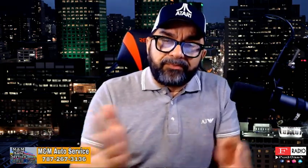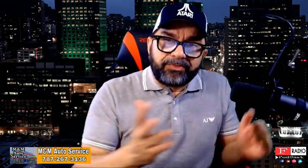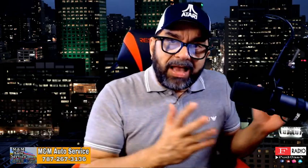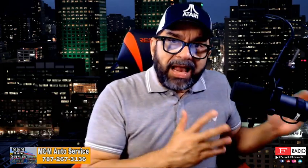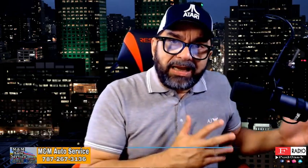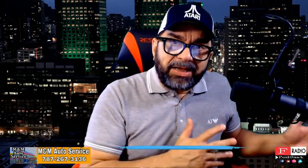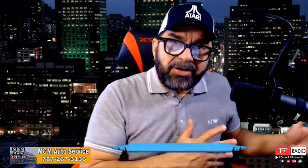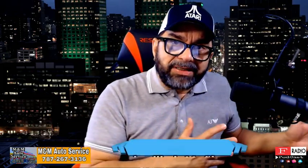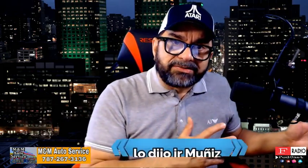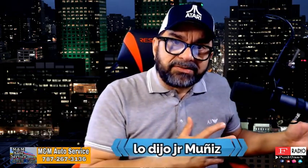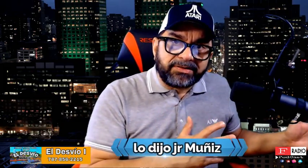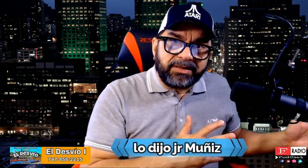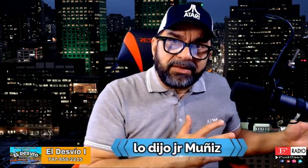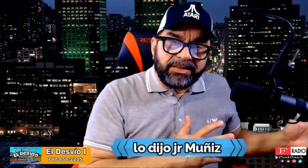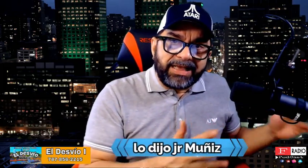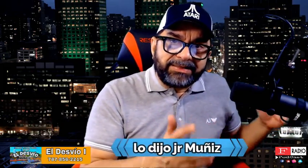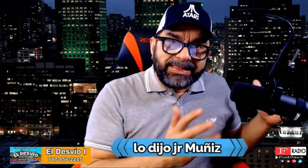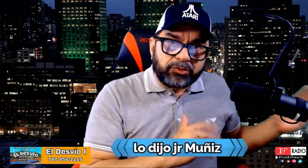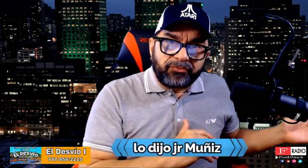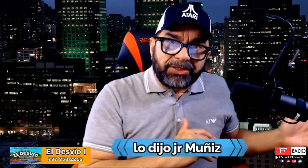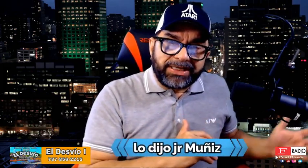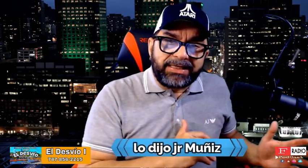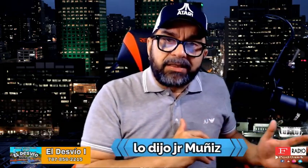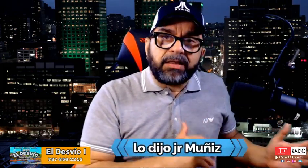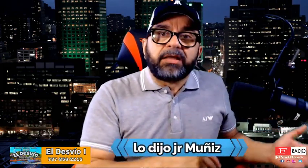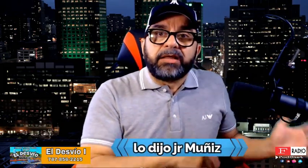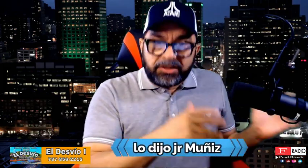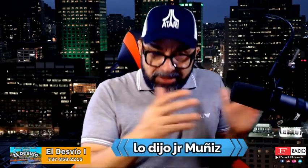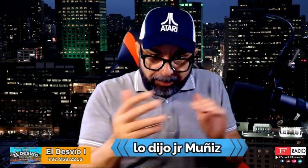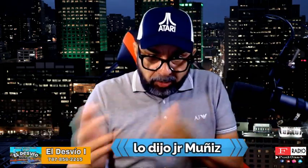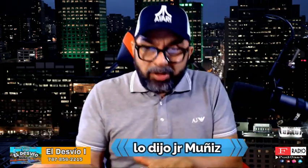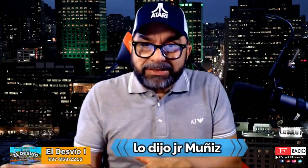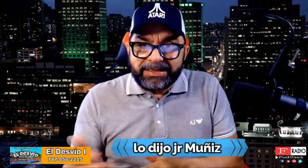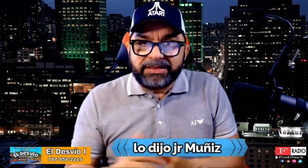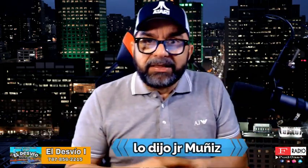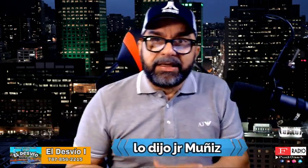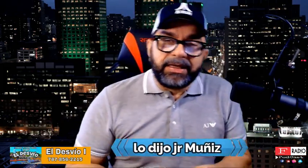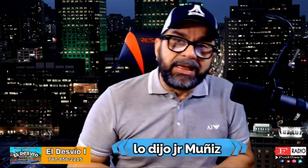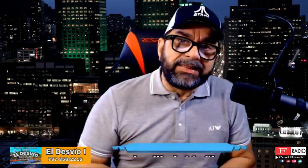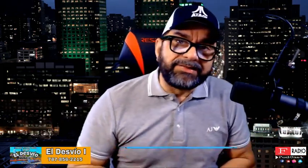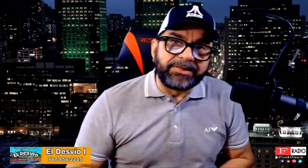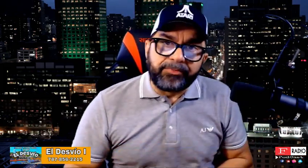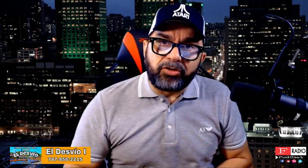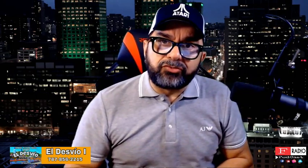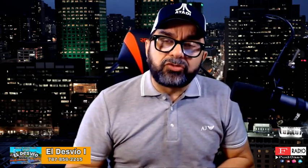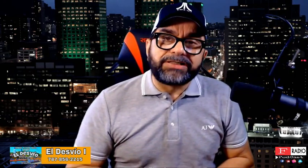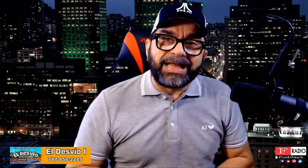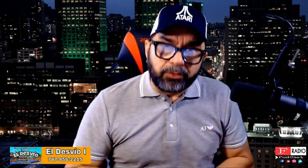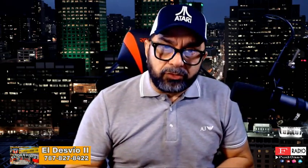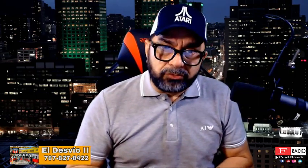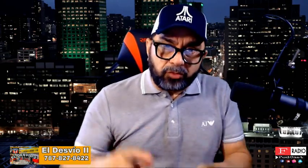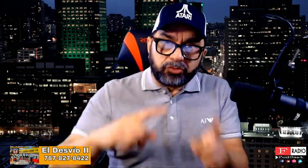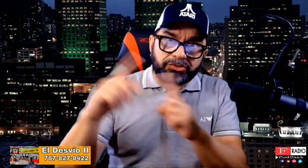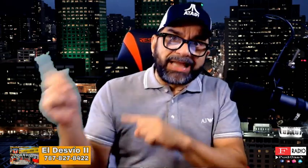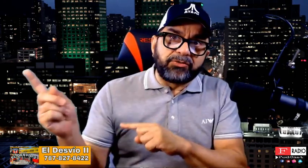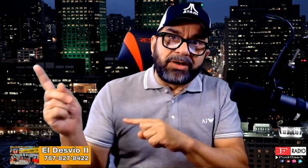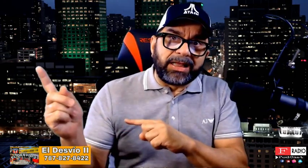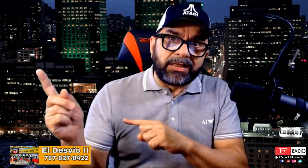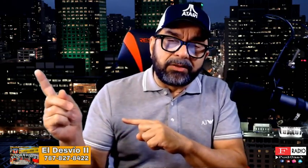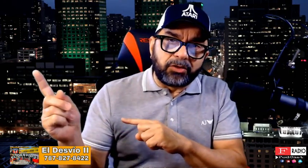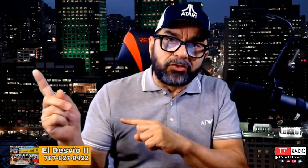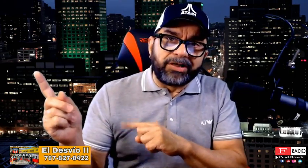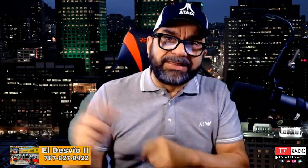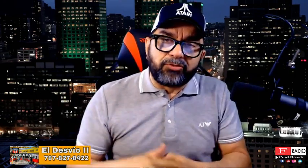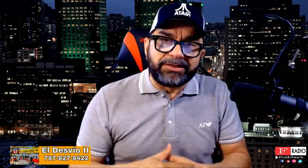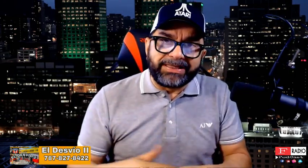borrador al IRS y al Tesoro Federal y se aprobó ayer el desembolso, tardó, contrario